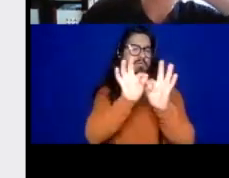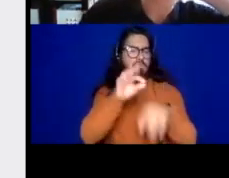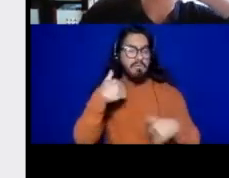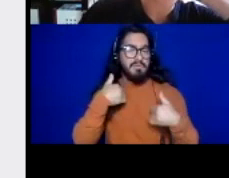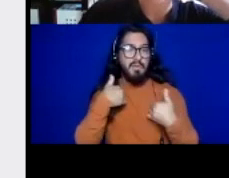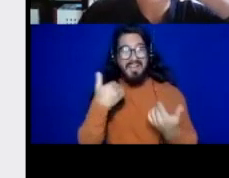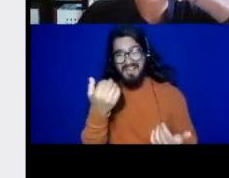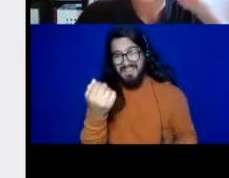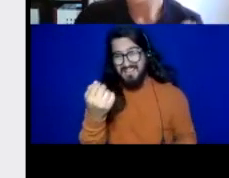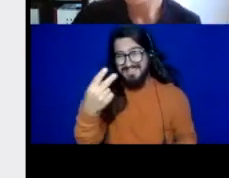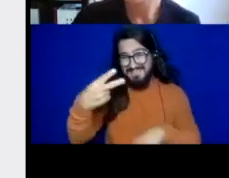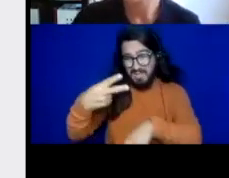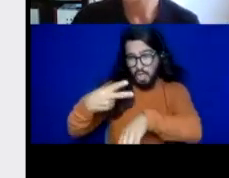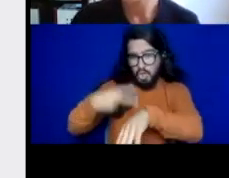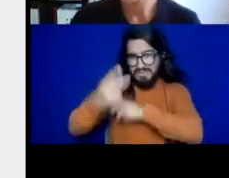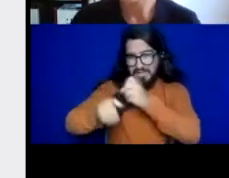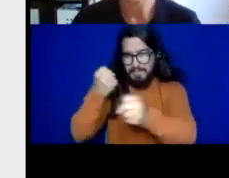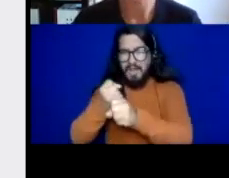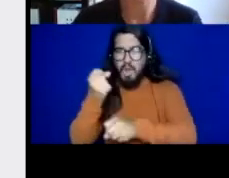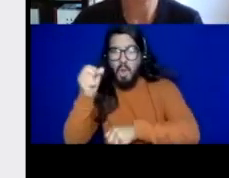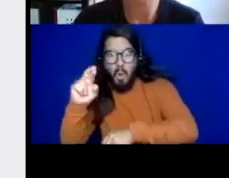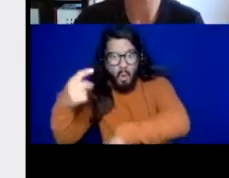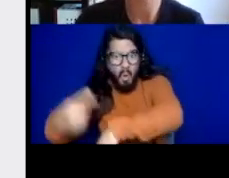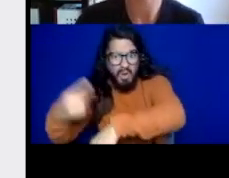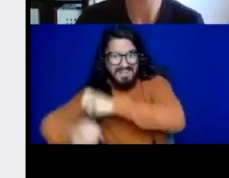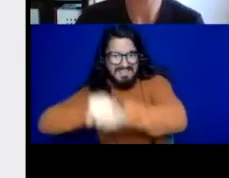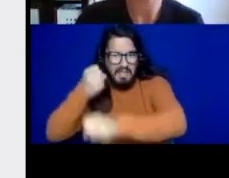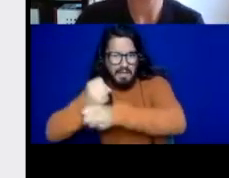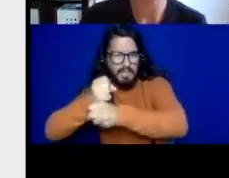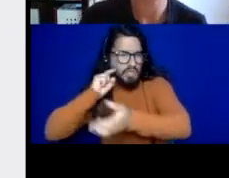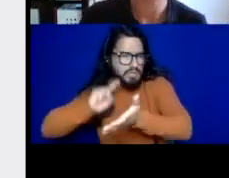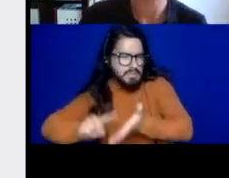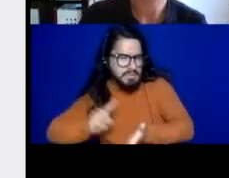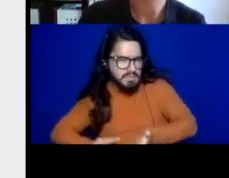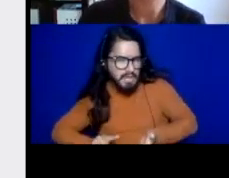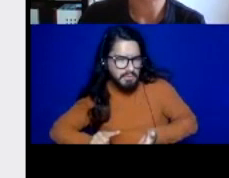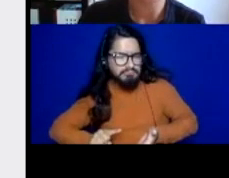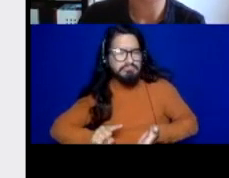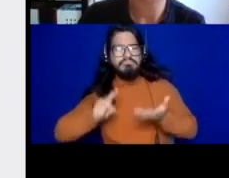el trabajo en el próximo año, pues es bueno de tener un espacio dentro de ese año para establecer